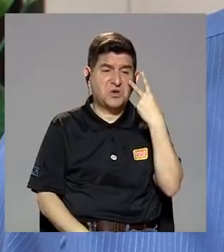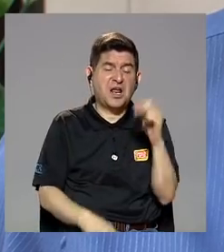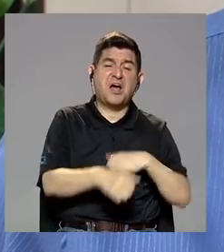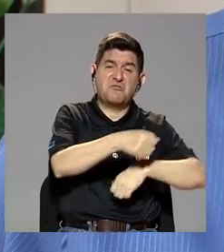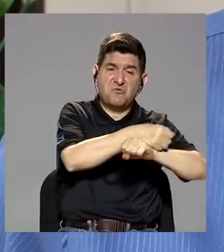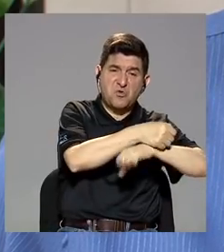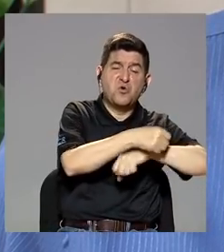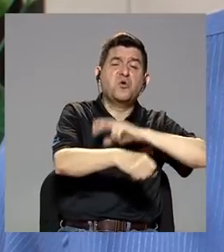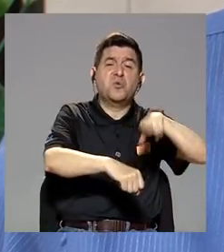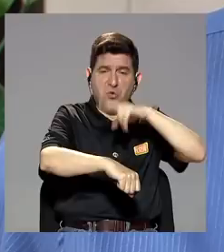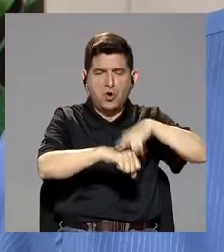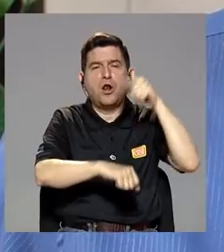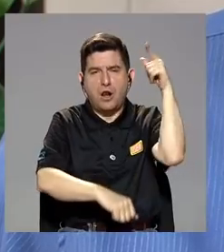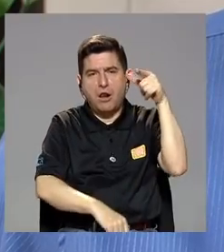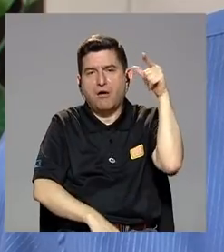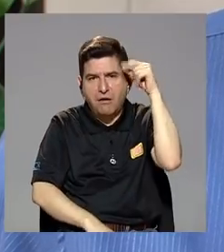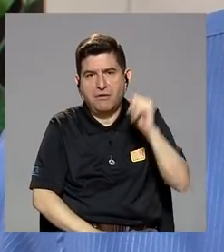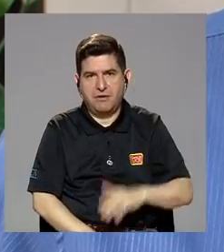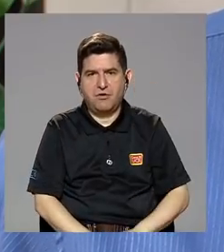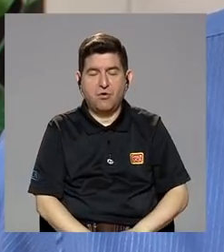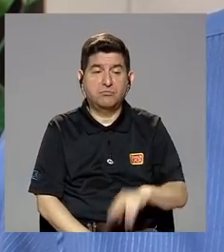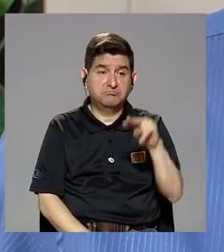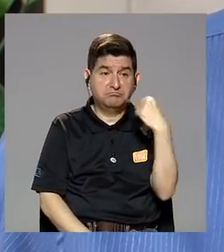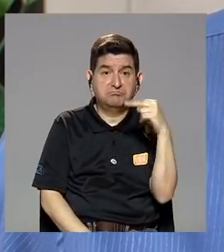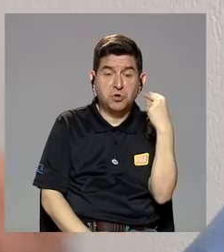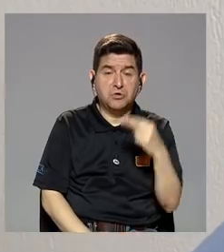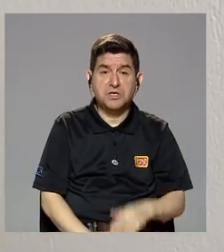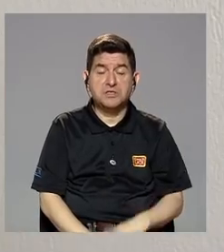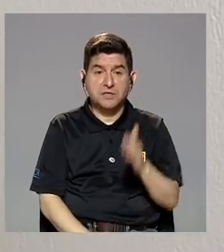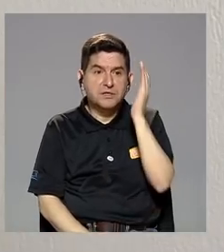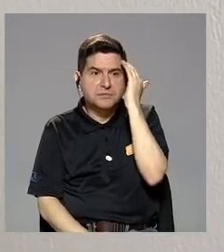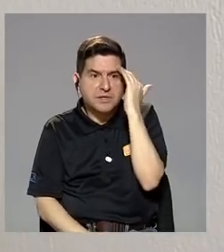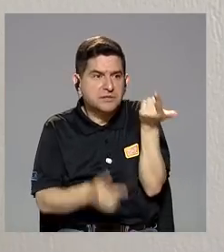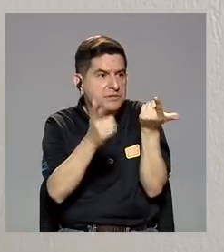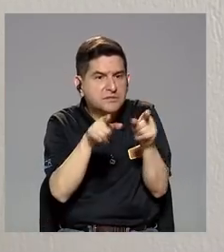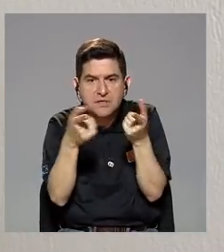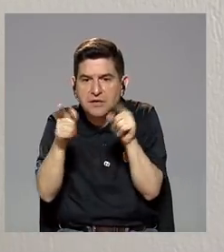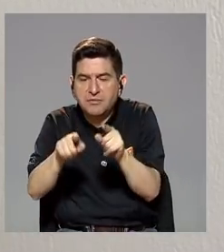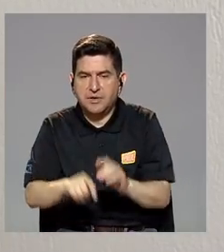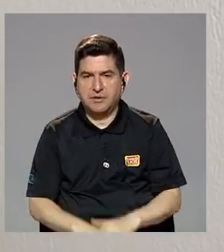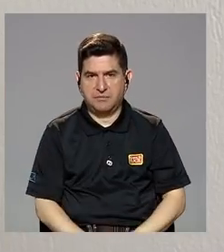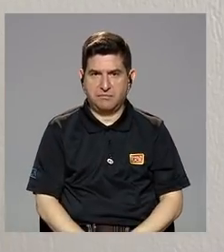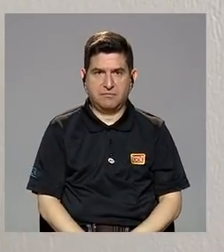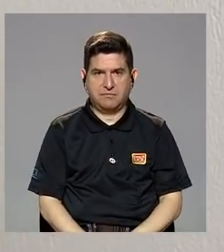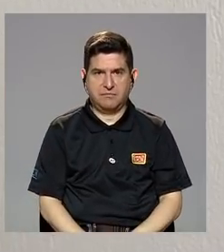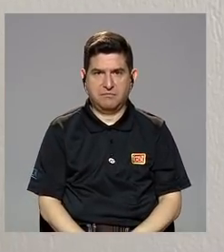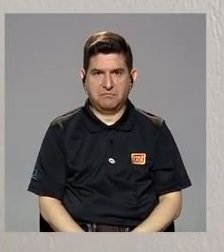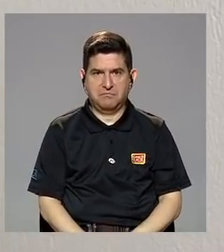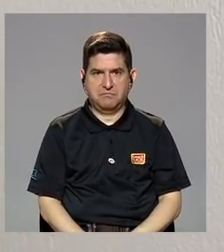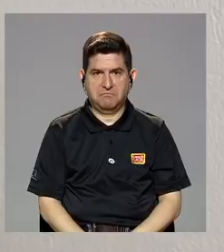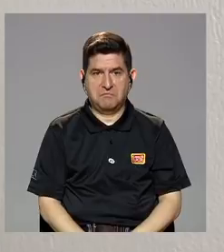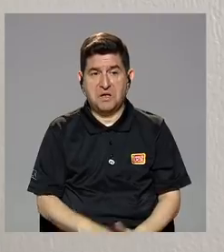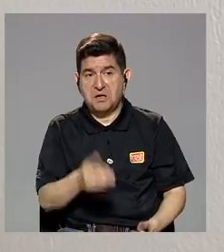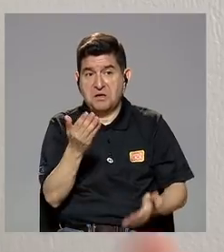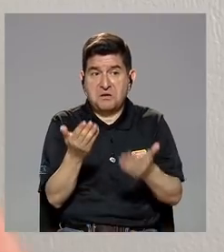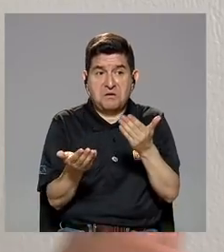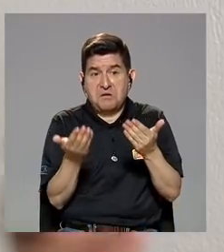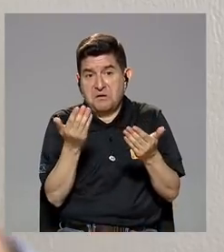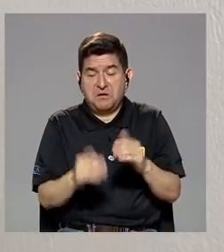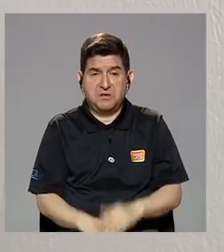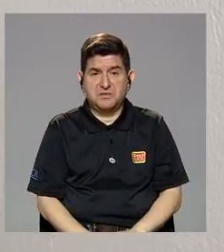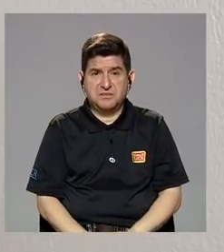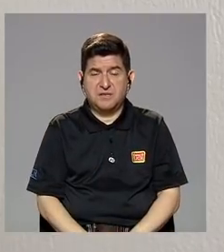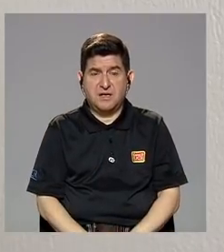fútbol nacional por supuesto de los noticieros para estar al día de lo que pasa y por ahí y los